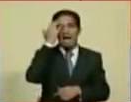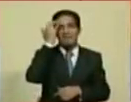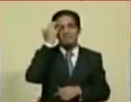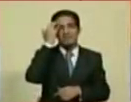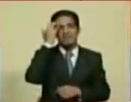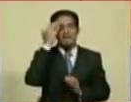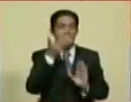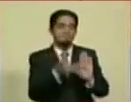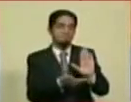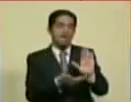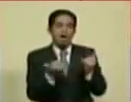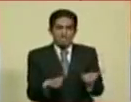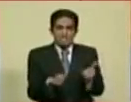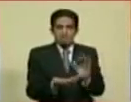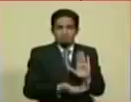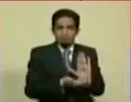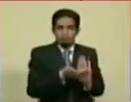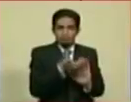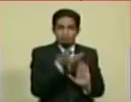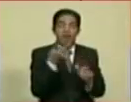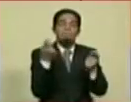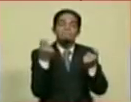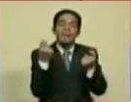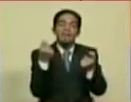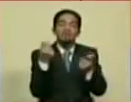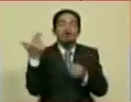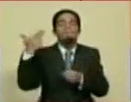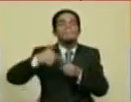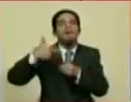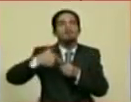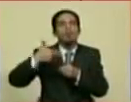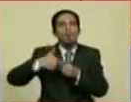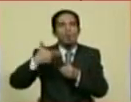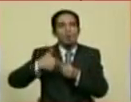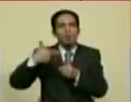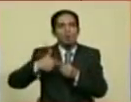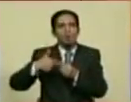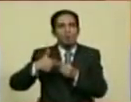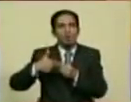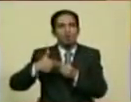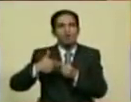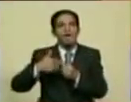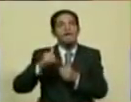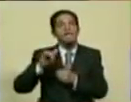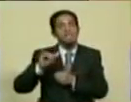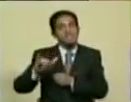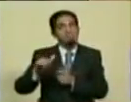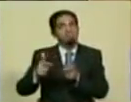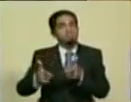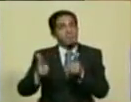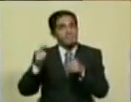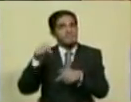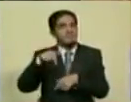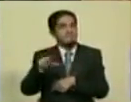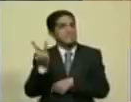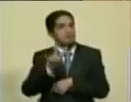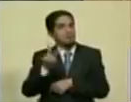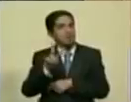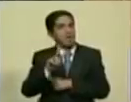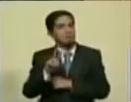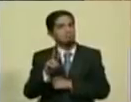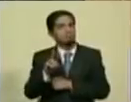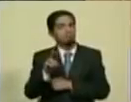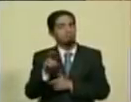del precio del petróleo y que ha generado ingresos importantes al país,